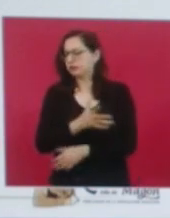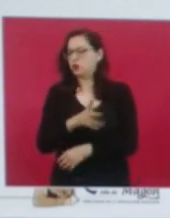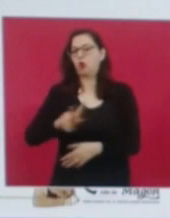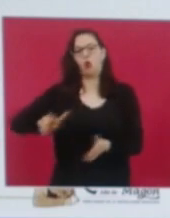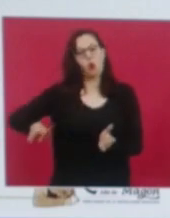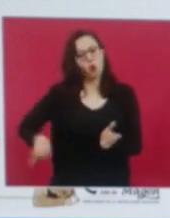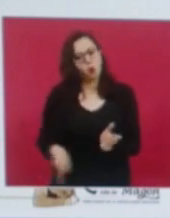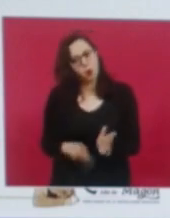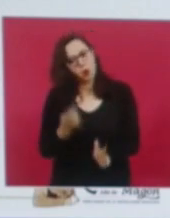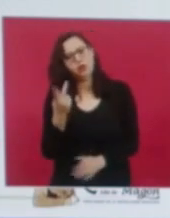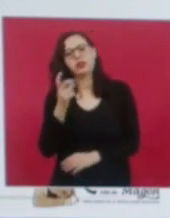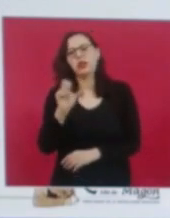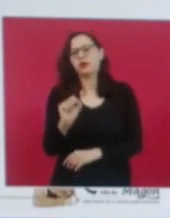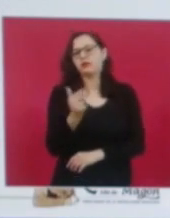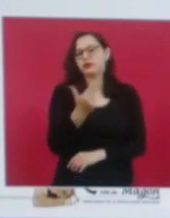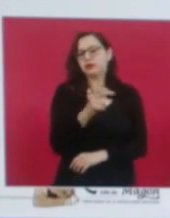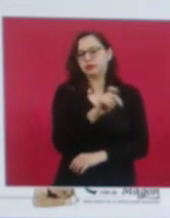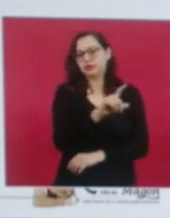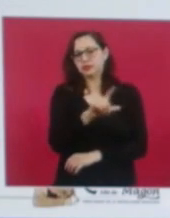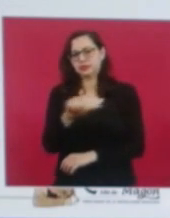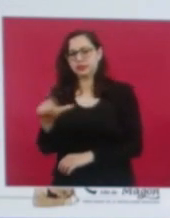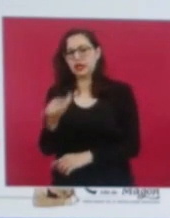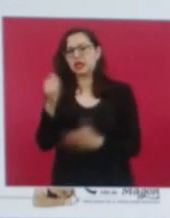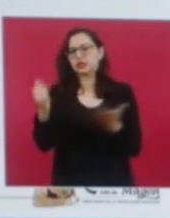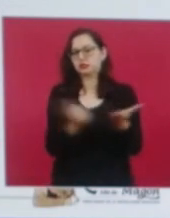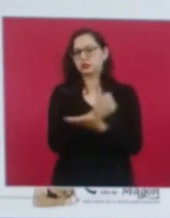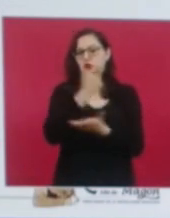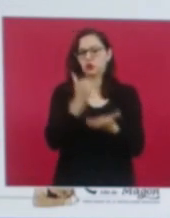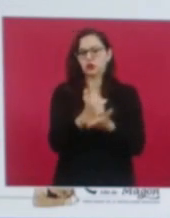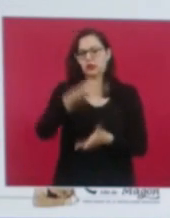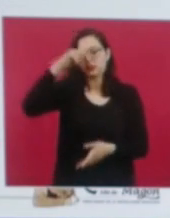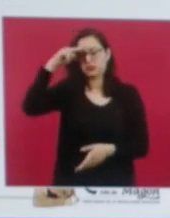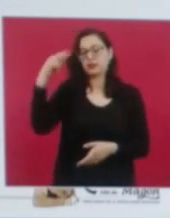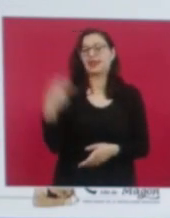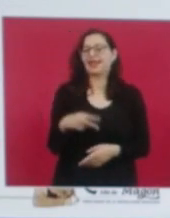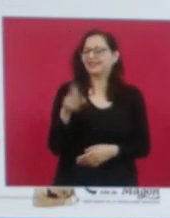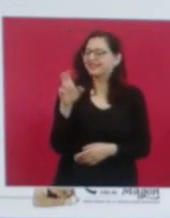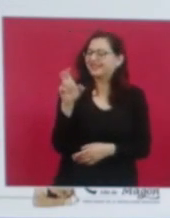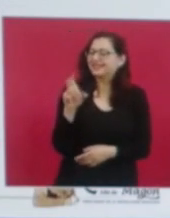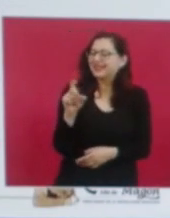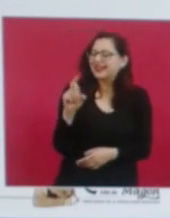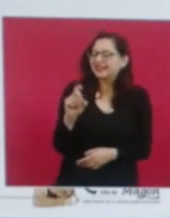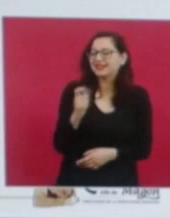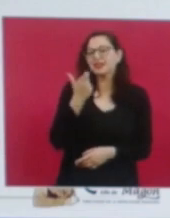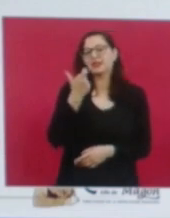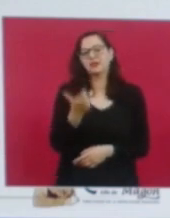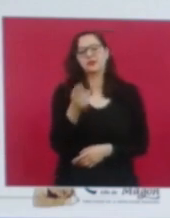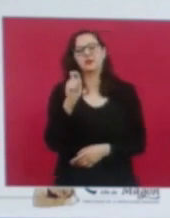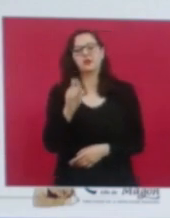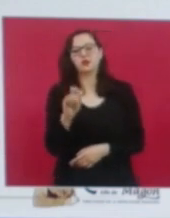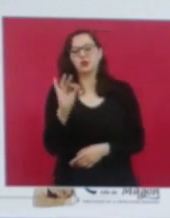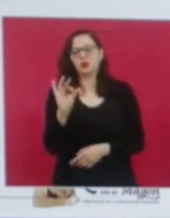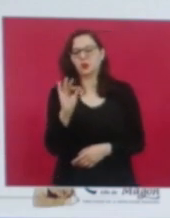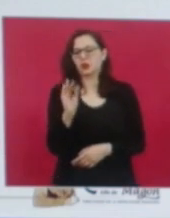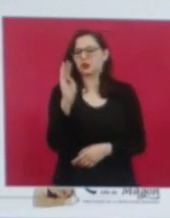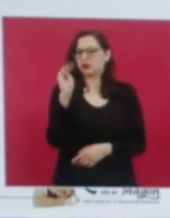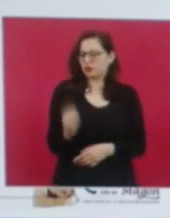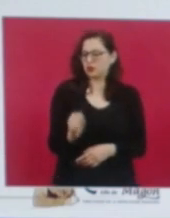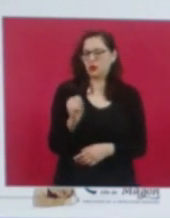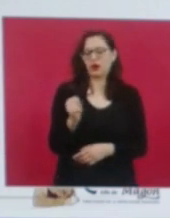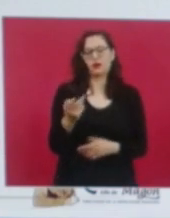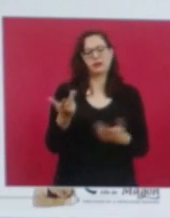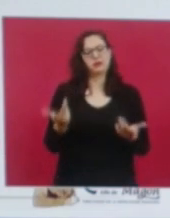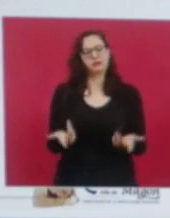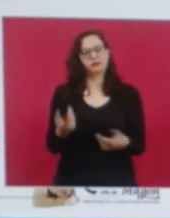engaño de la traición y cómo se da en otras regiones la guerra fratricida como lo que se